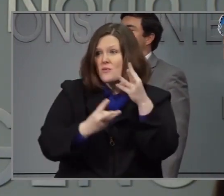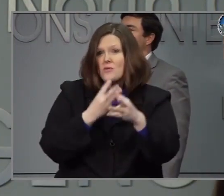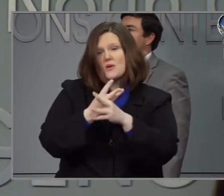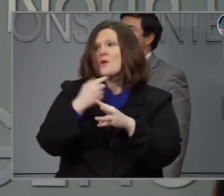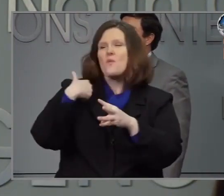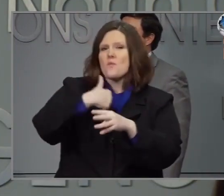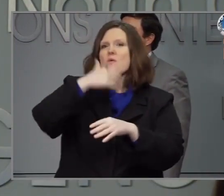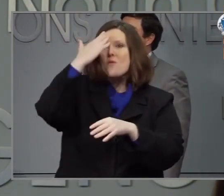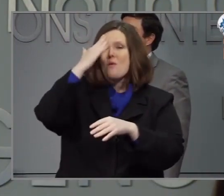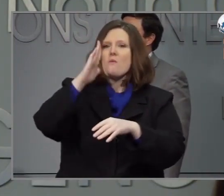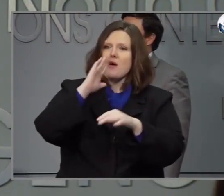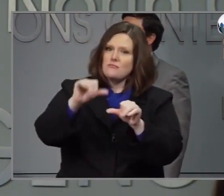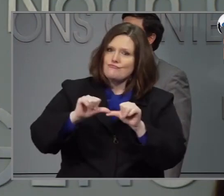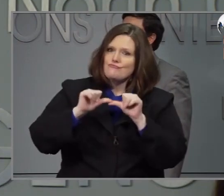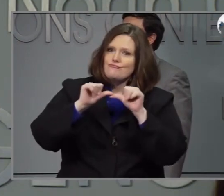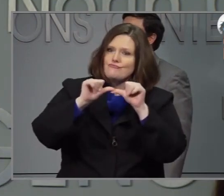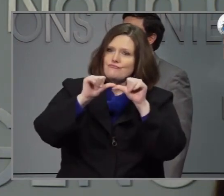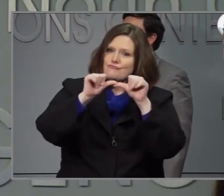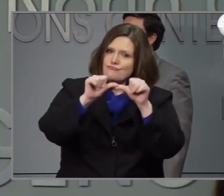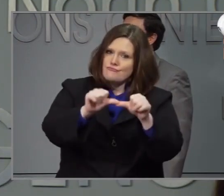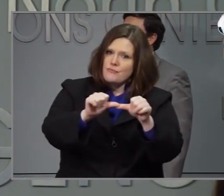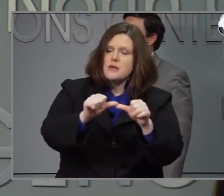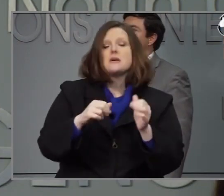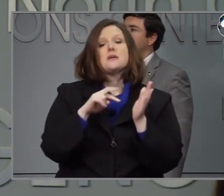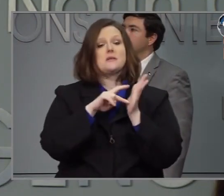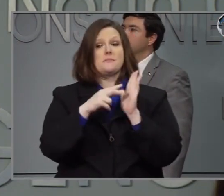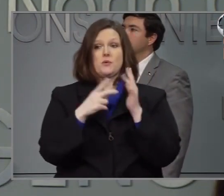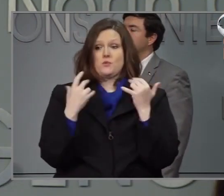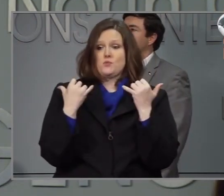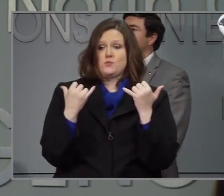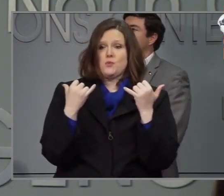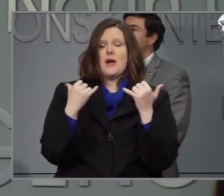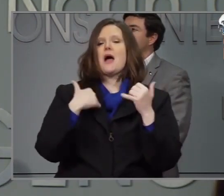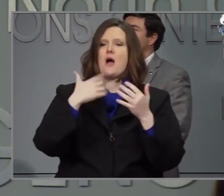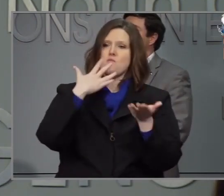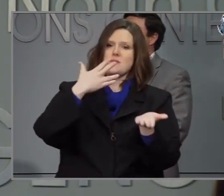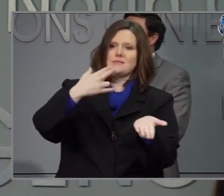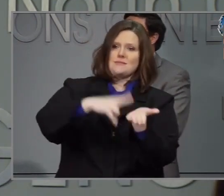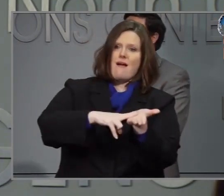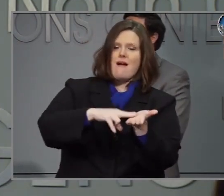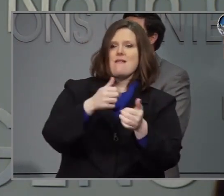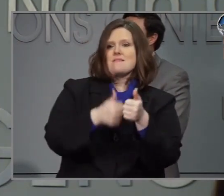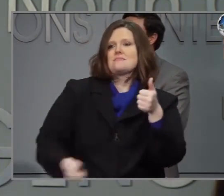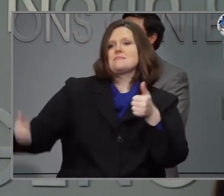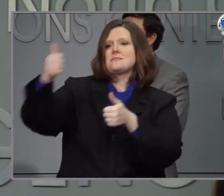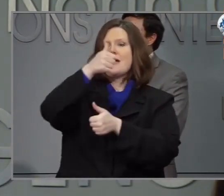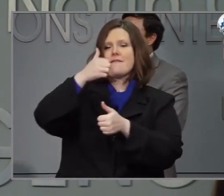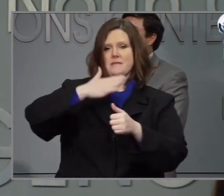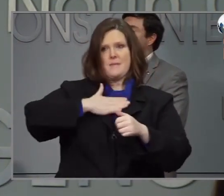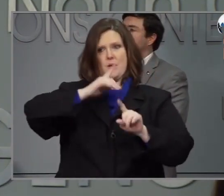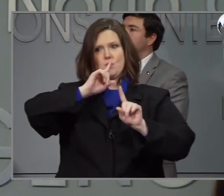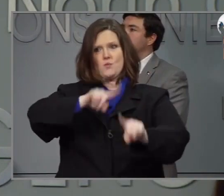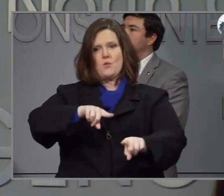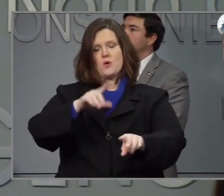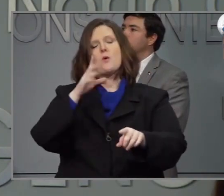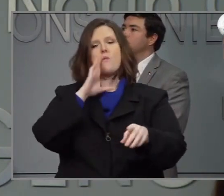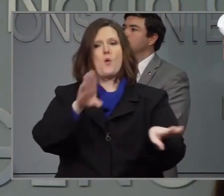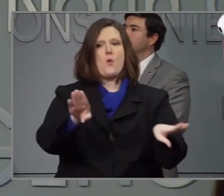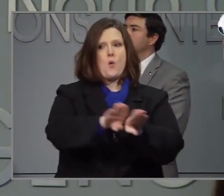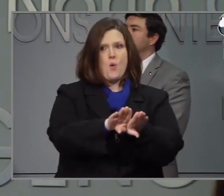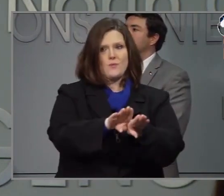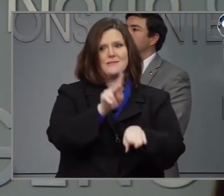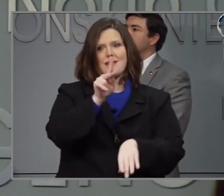con este año escolar así es sé que el día de hoy voy a firmar una orden ejecutiva en la que se cierran las escuelas